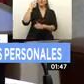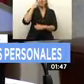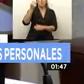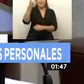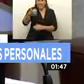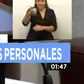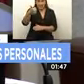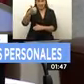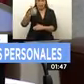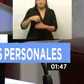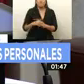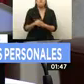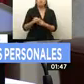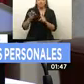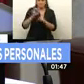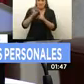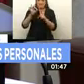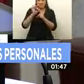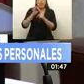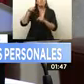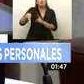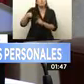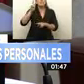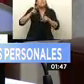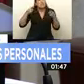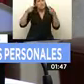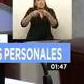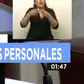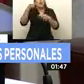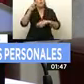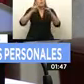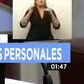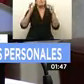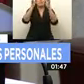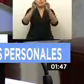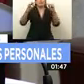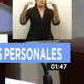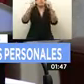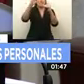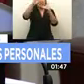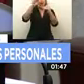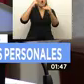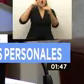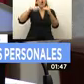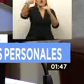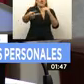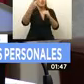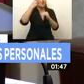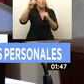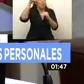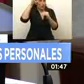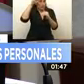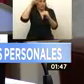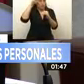Pakistán y se puso como objetivo llegar al déficit Cero en el 2008